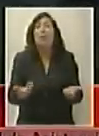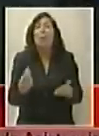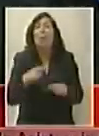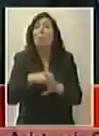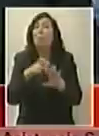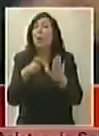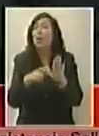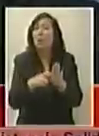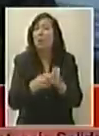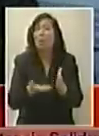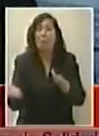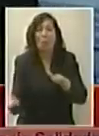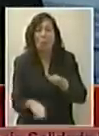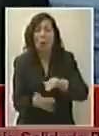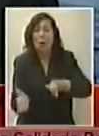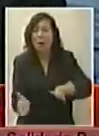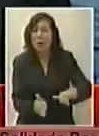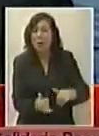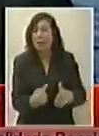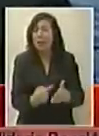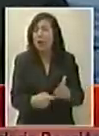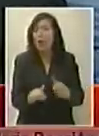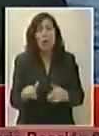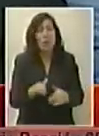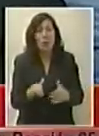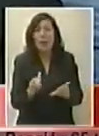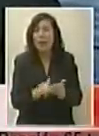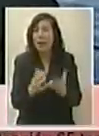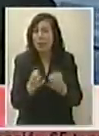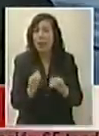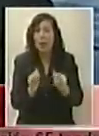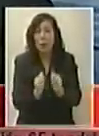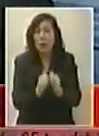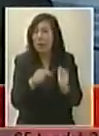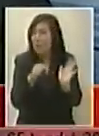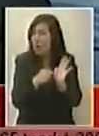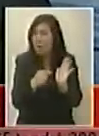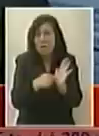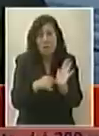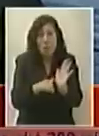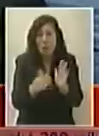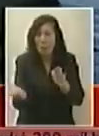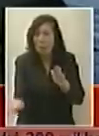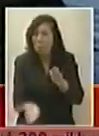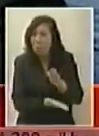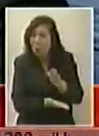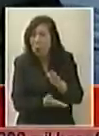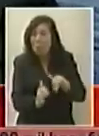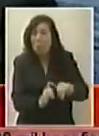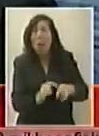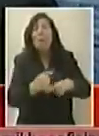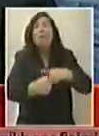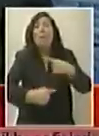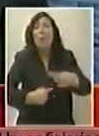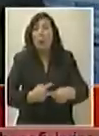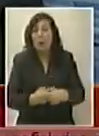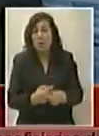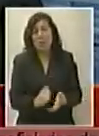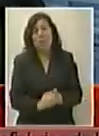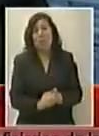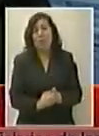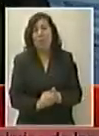proyectos lo mandaron al archivo y era lo mismo que querían hacer aquí patear el tablero postergar para la próxima